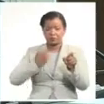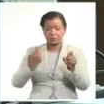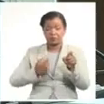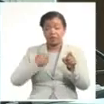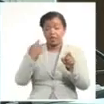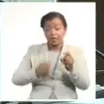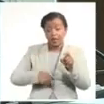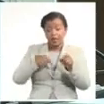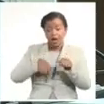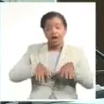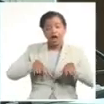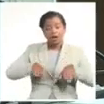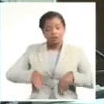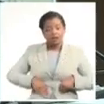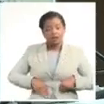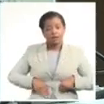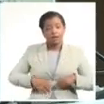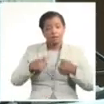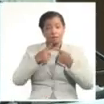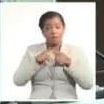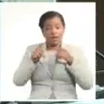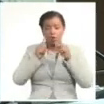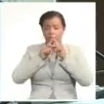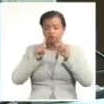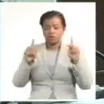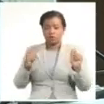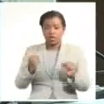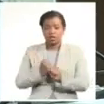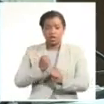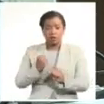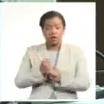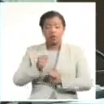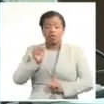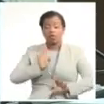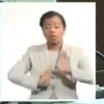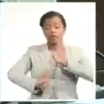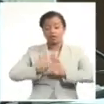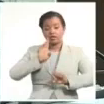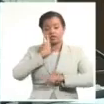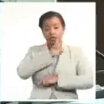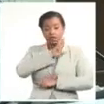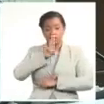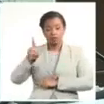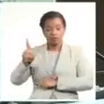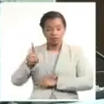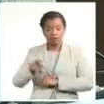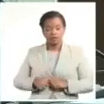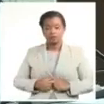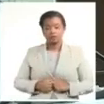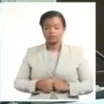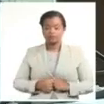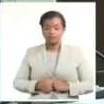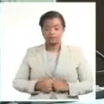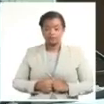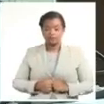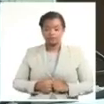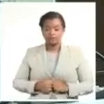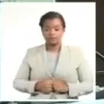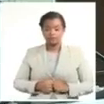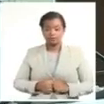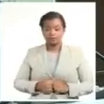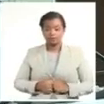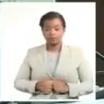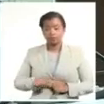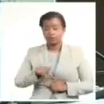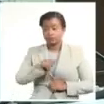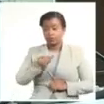corresponde asumir con profesionalidad y eficacia la defensa de la revolución, al mismo tiempo que